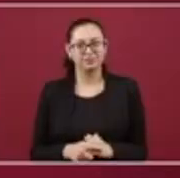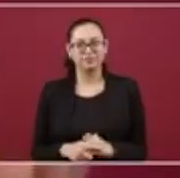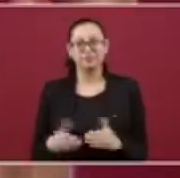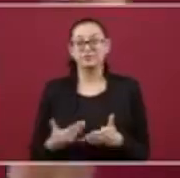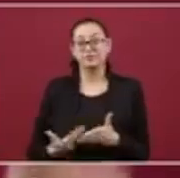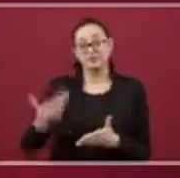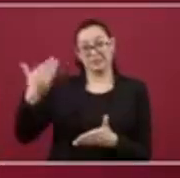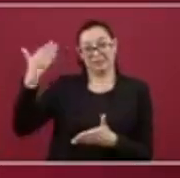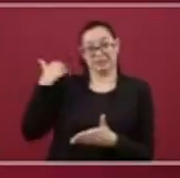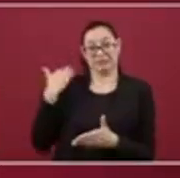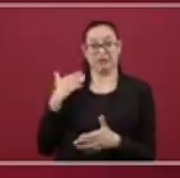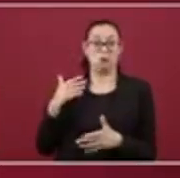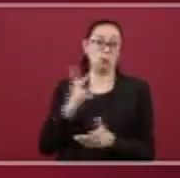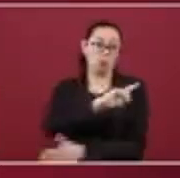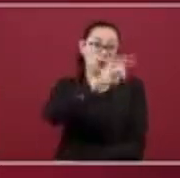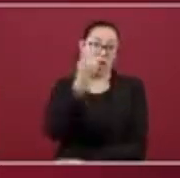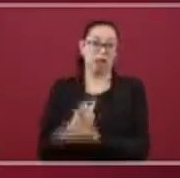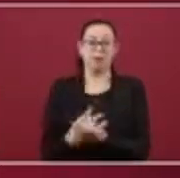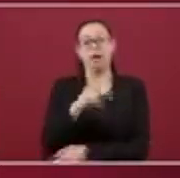Prospera,